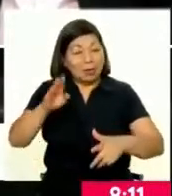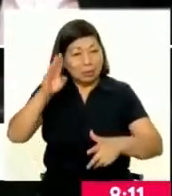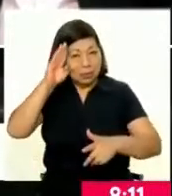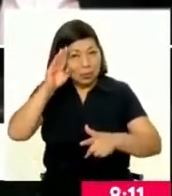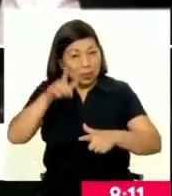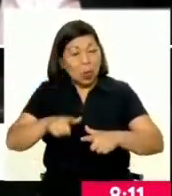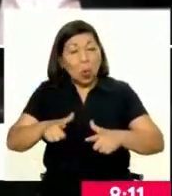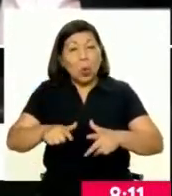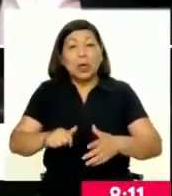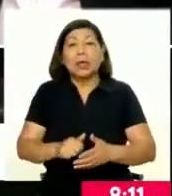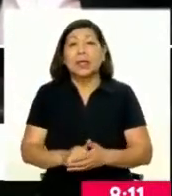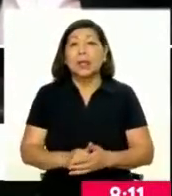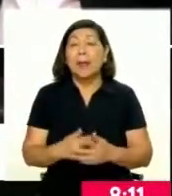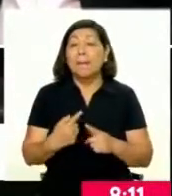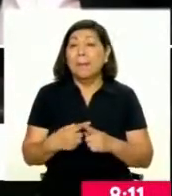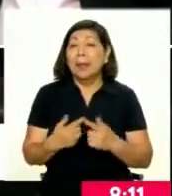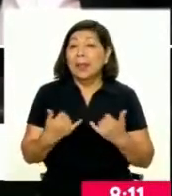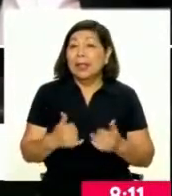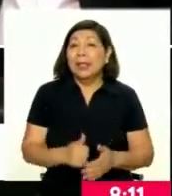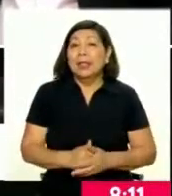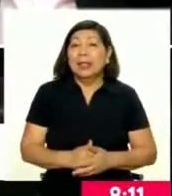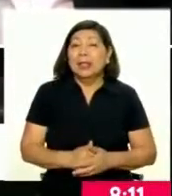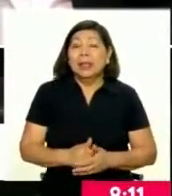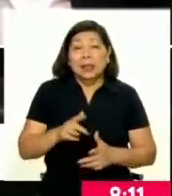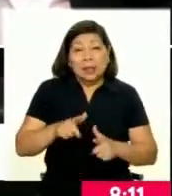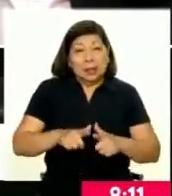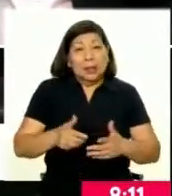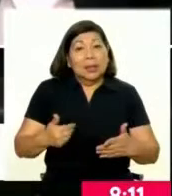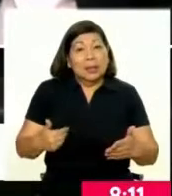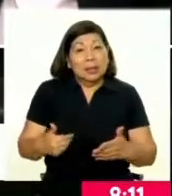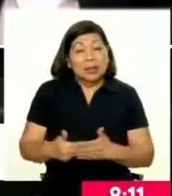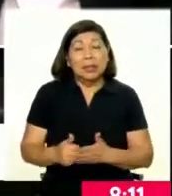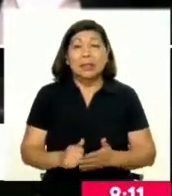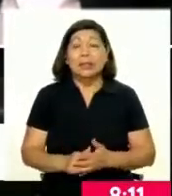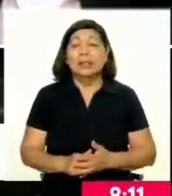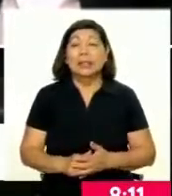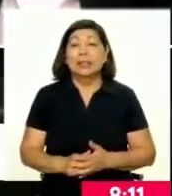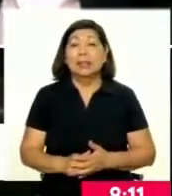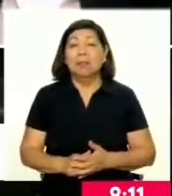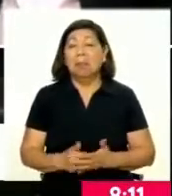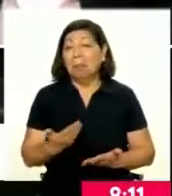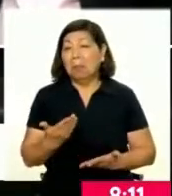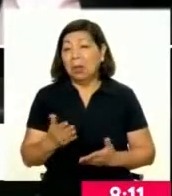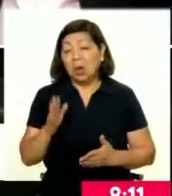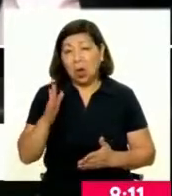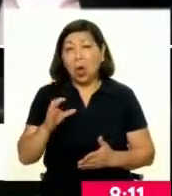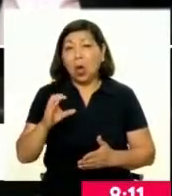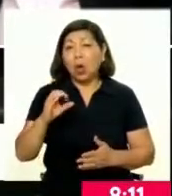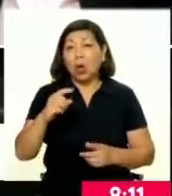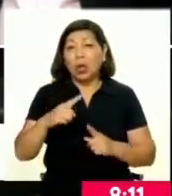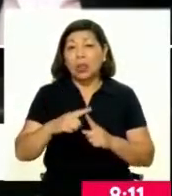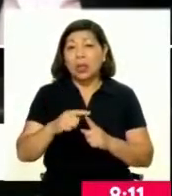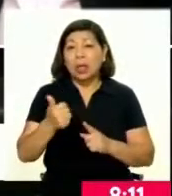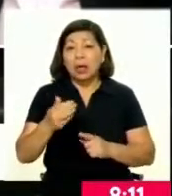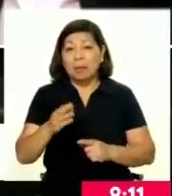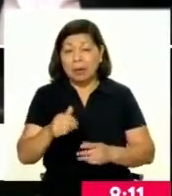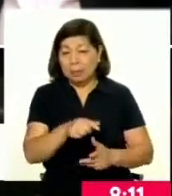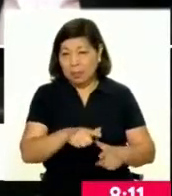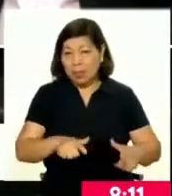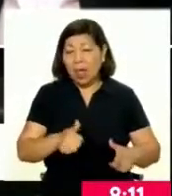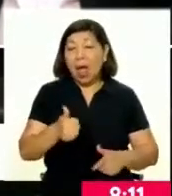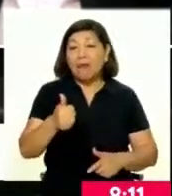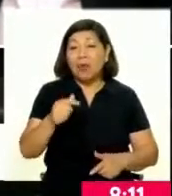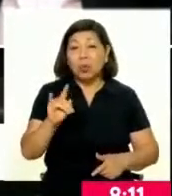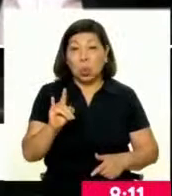de la jurisdicción. Claro. En este caso, las comisarías que han recibido detenidos son la comisaría de Cotabambas, ¿no?, y la comisaría de